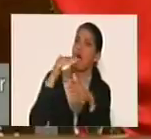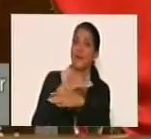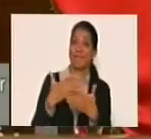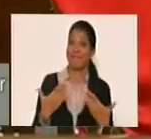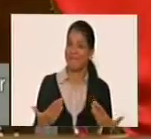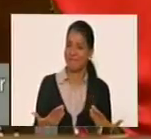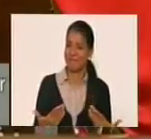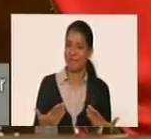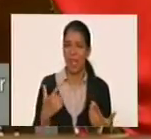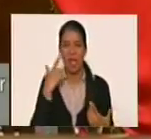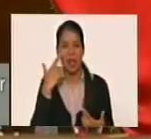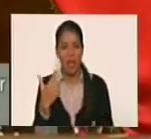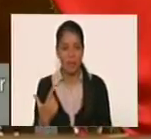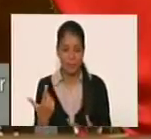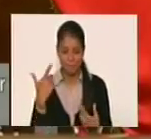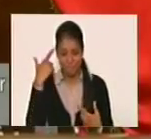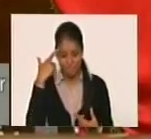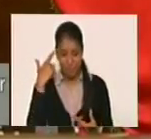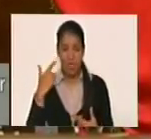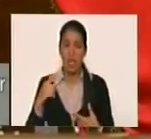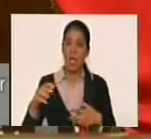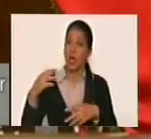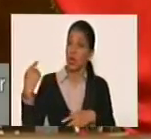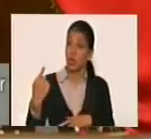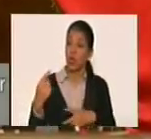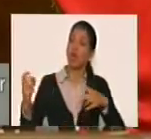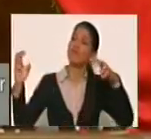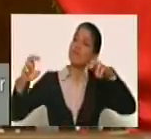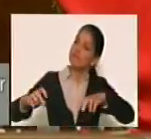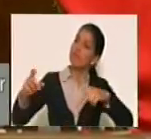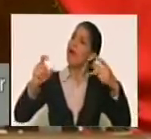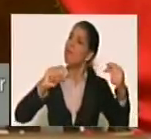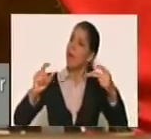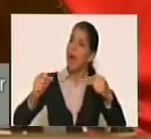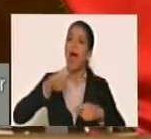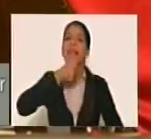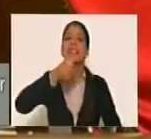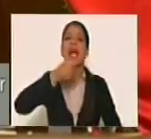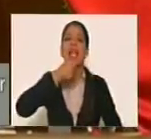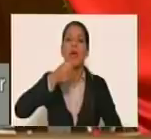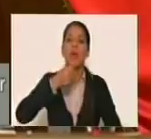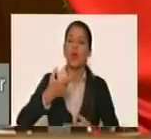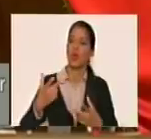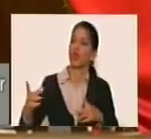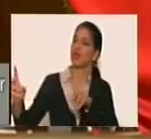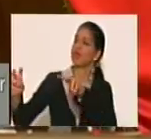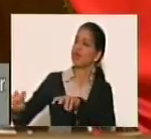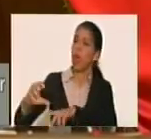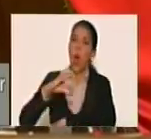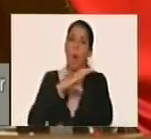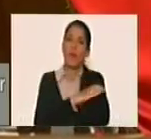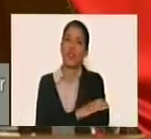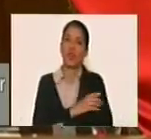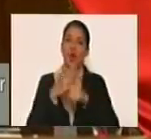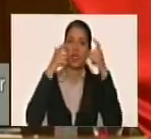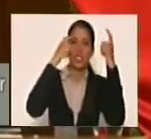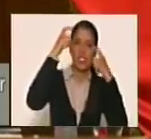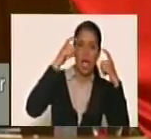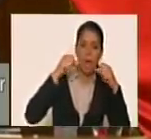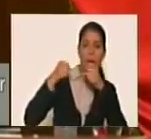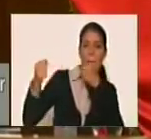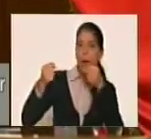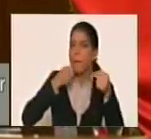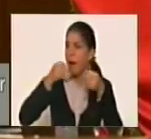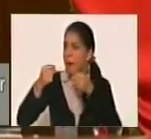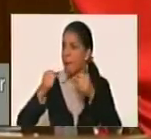que poner en una balanza, habría que dar un gran debate. Los comunicadores nuestros, dar un gran debate. Hay que dar un gran debate.